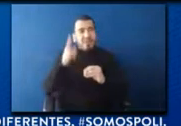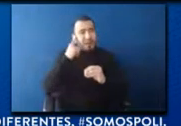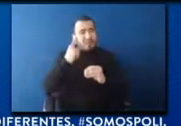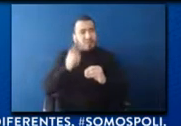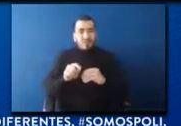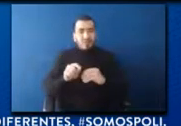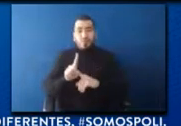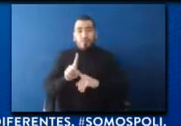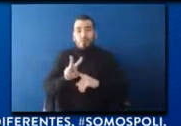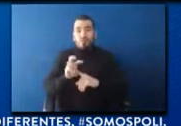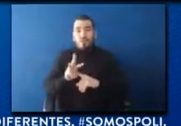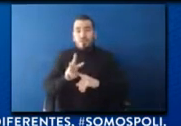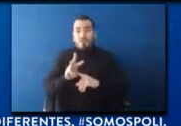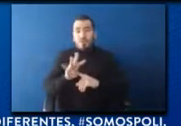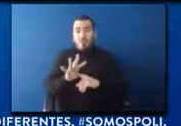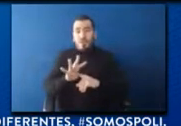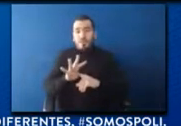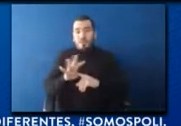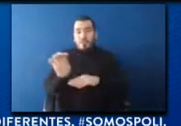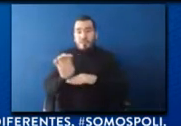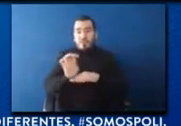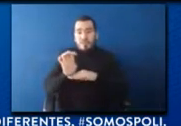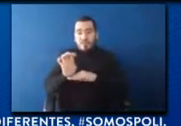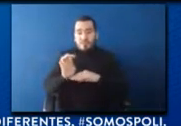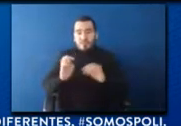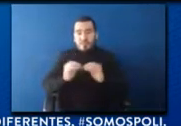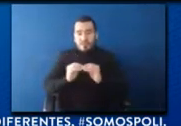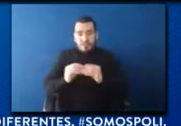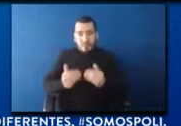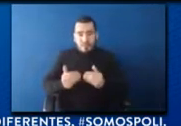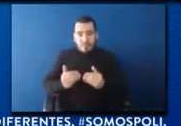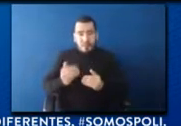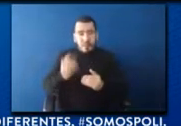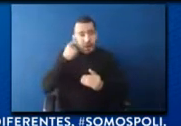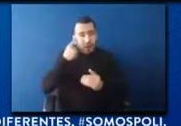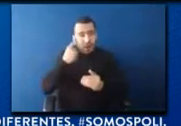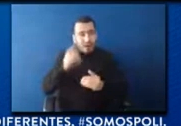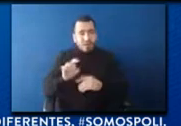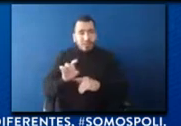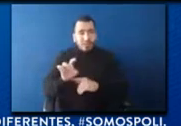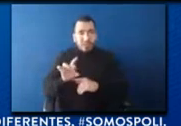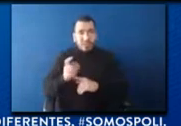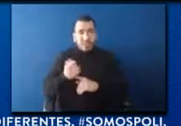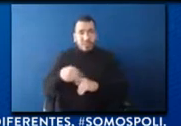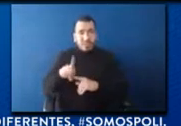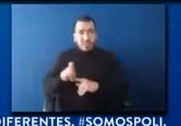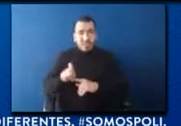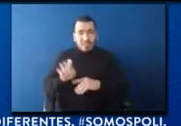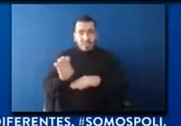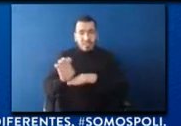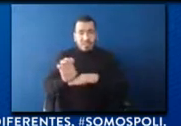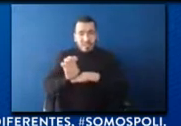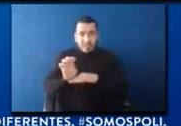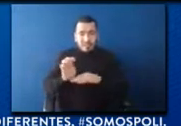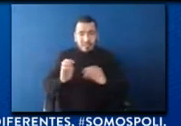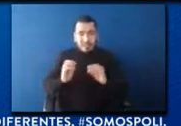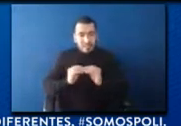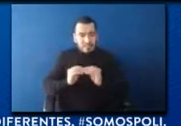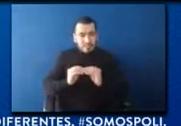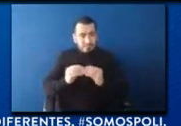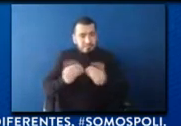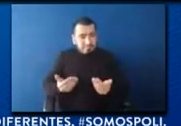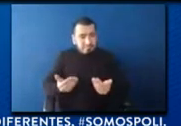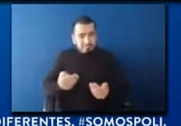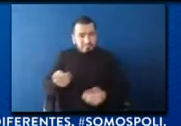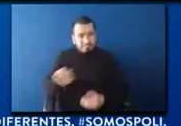entidades. Cuando pienso de pronto en salud, se me vienen a la mente 15, 10, 16 entidades. Pero no sé si qué tantos y tan conscientes